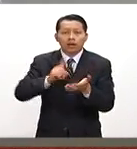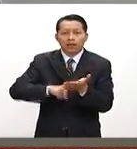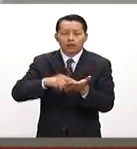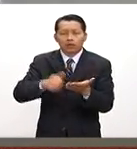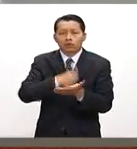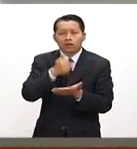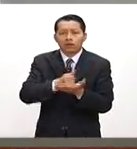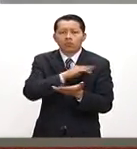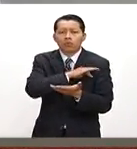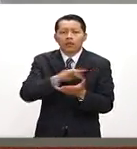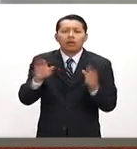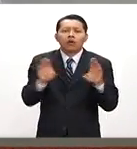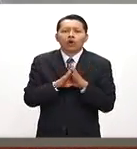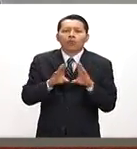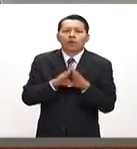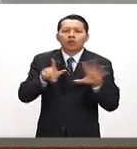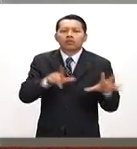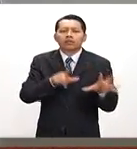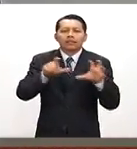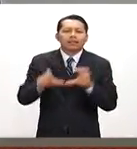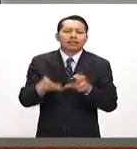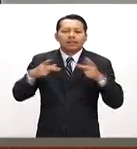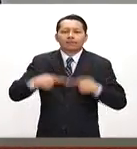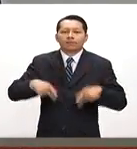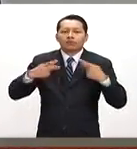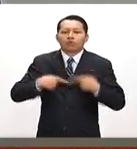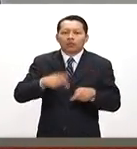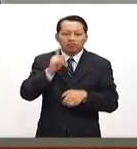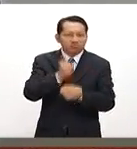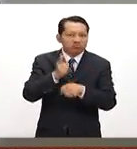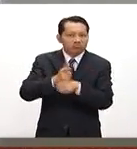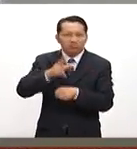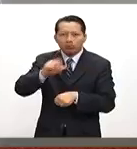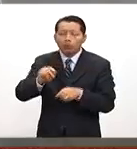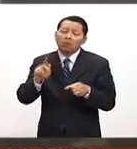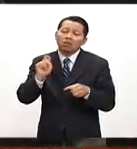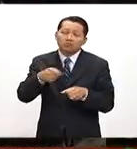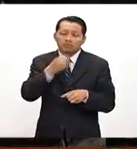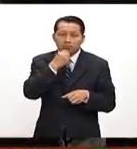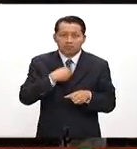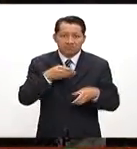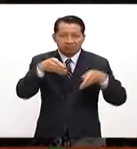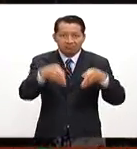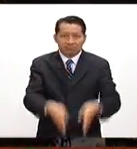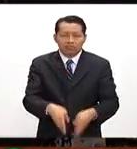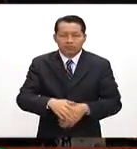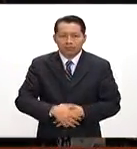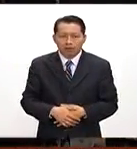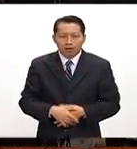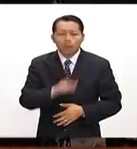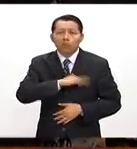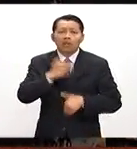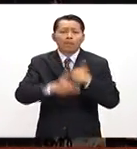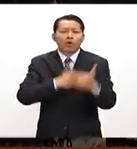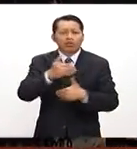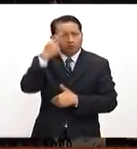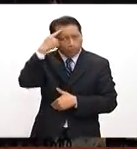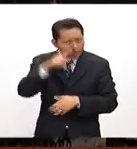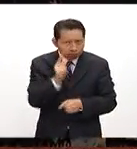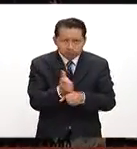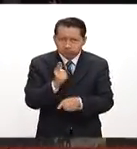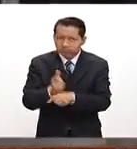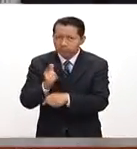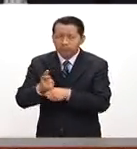se registra un promedio de 700 no identificados cuyo destino final es la fosa común. Con el fin de facilitar los procesos de identificación